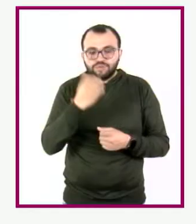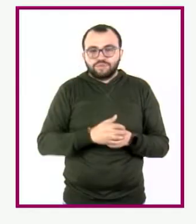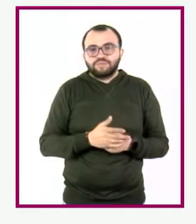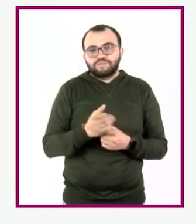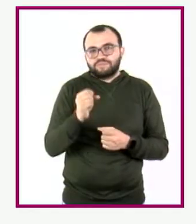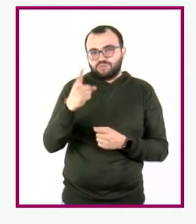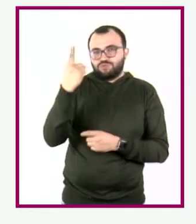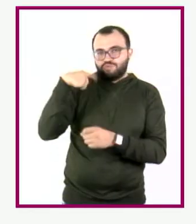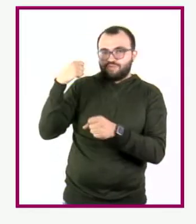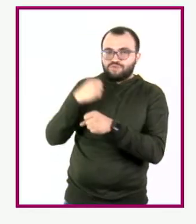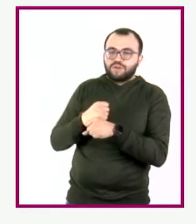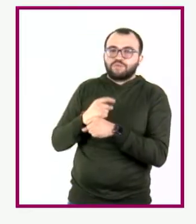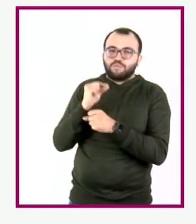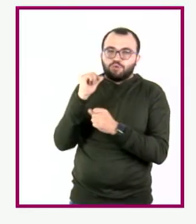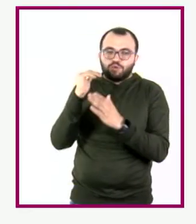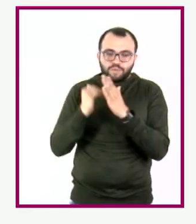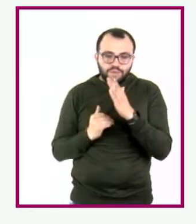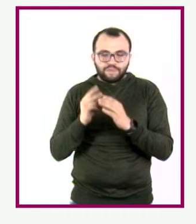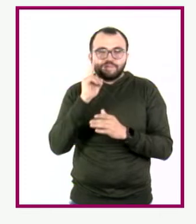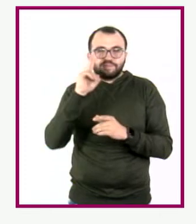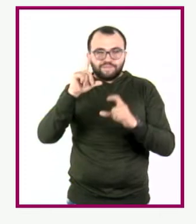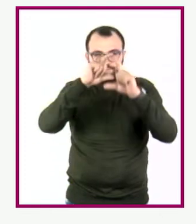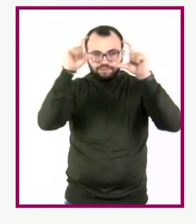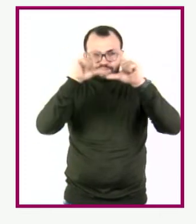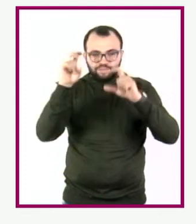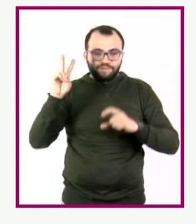anterior. Hay que ver la siguiente gráfica.